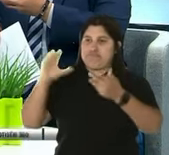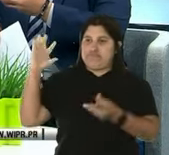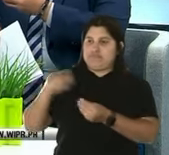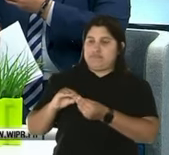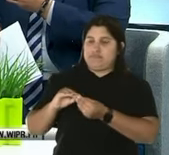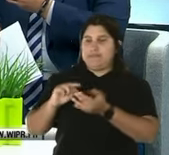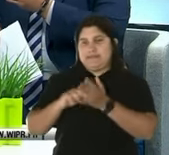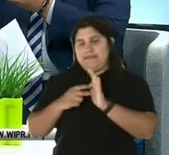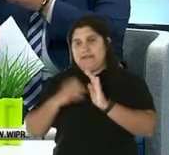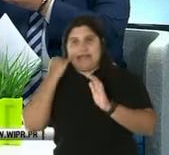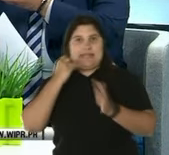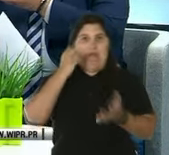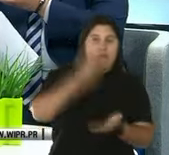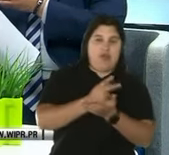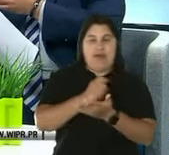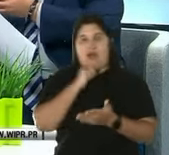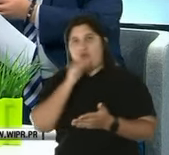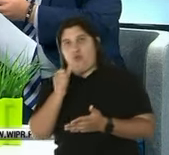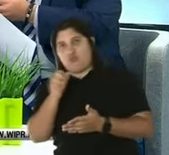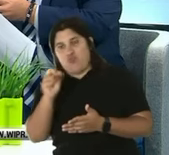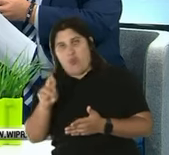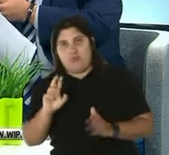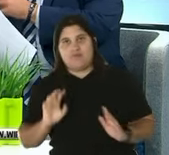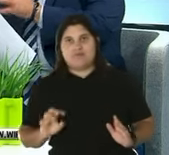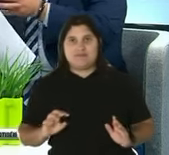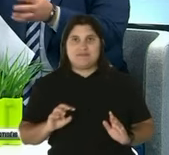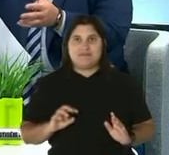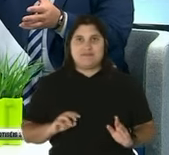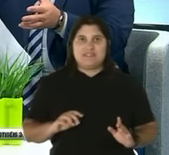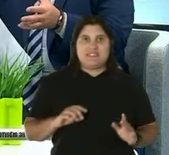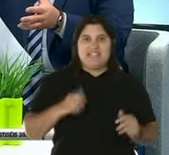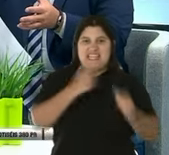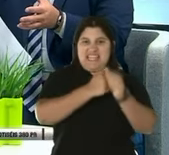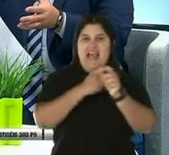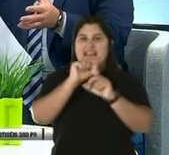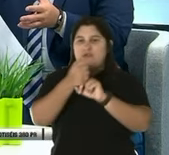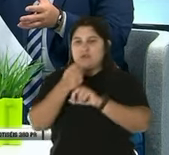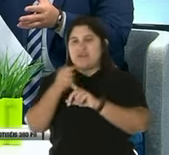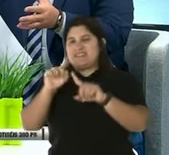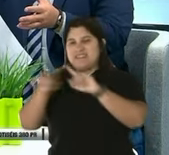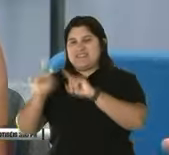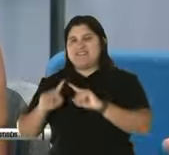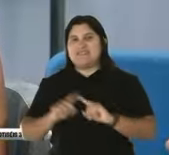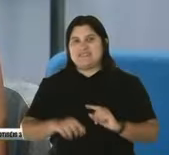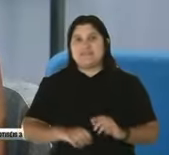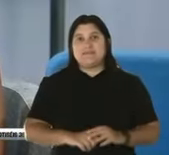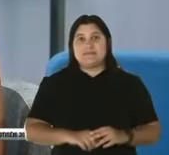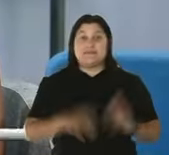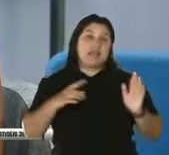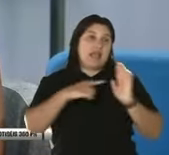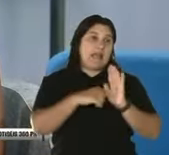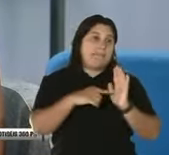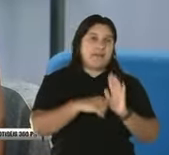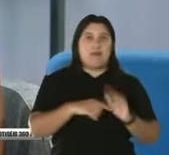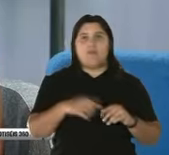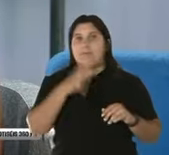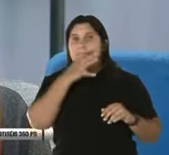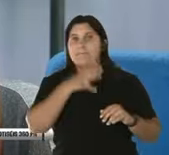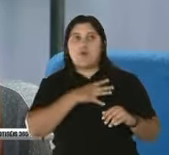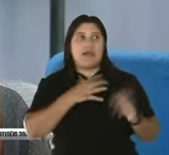resultaría pero no pudiéramos identificar Cuánto es la cantidad porque cada caso es diferente Es correcto digamos en el caso de una persona